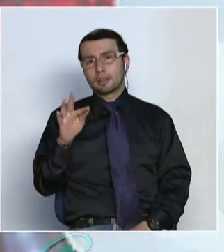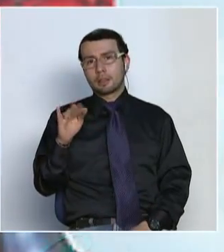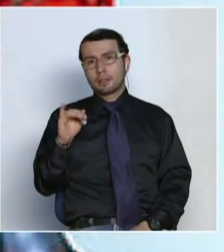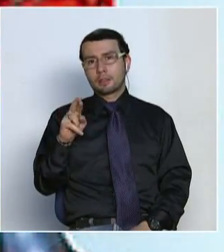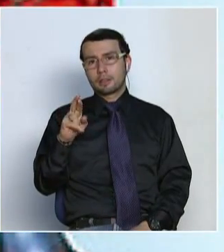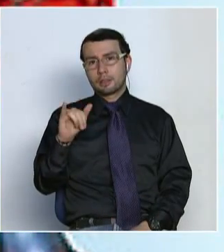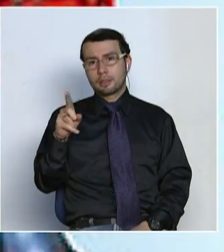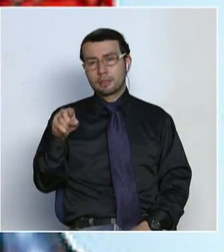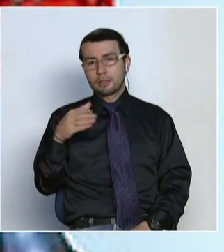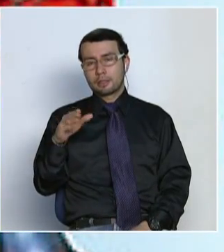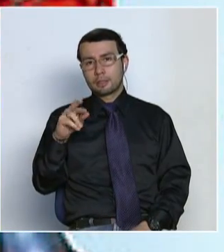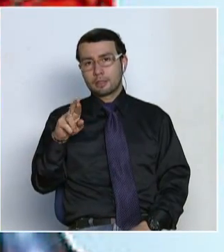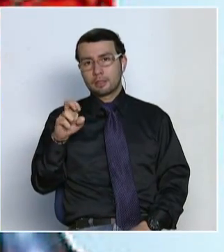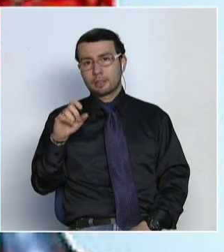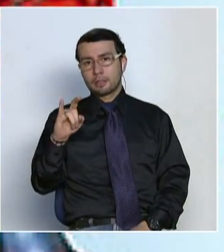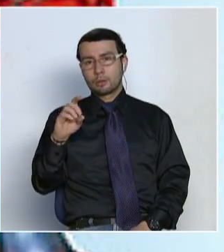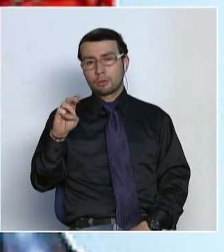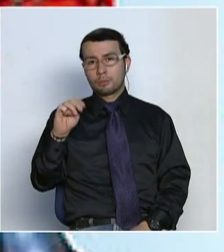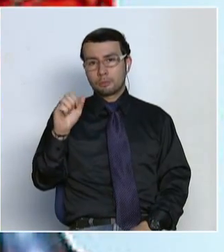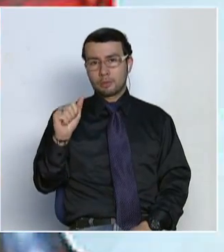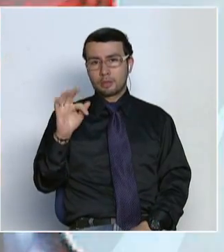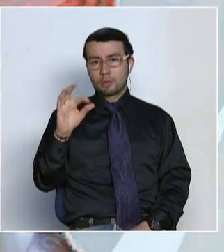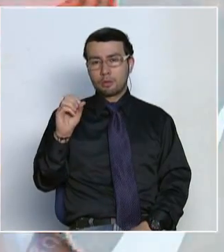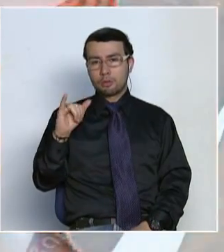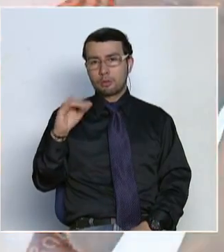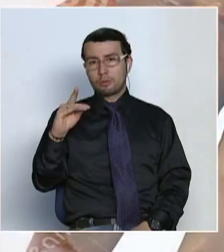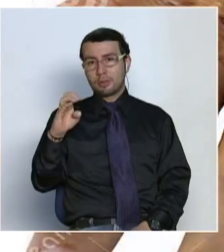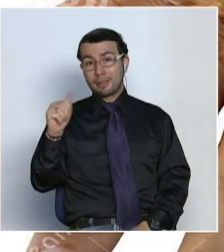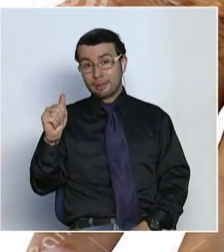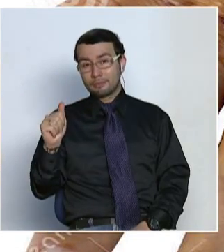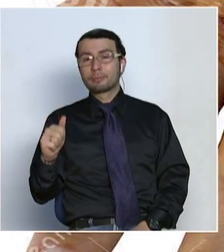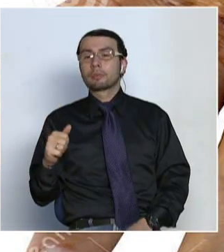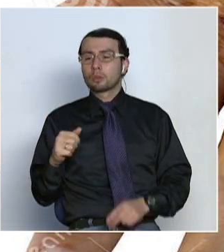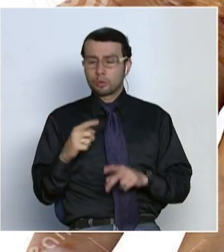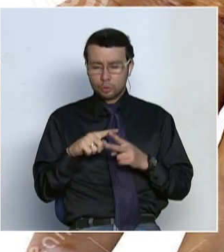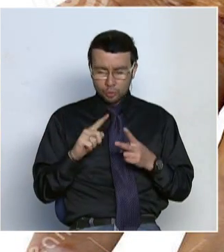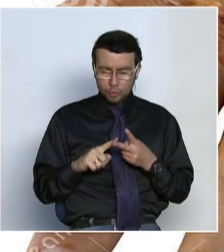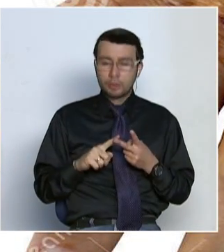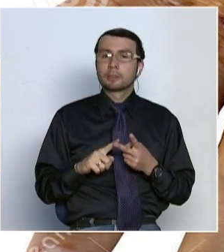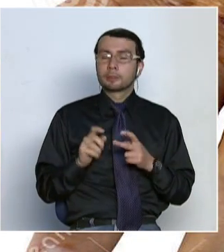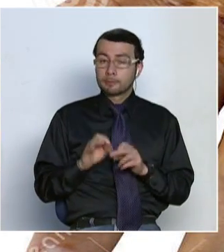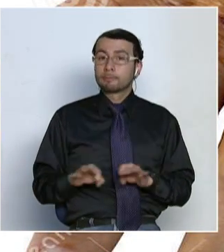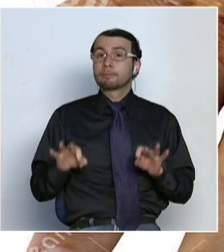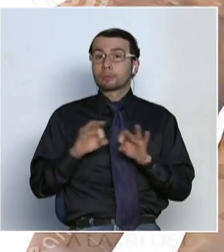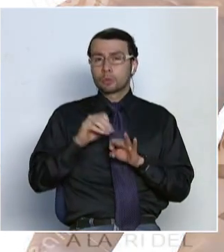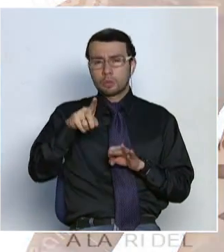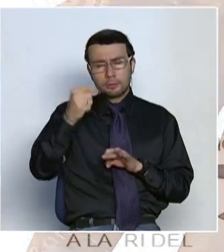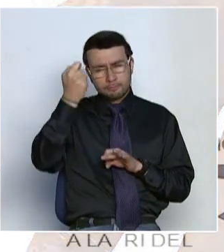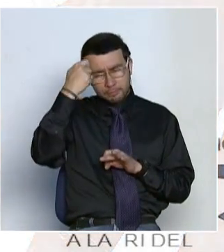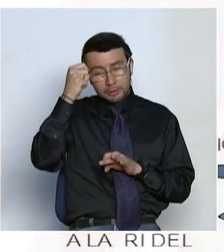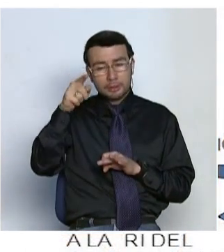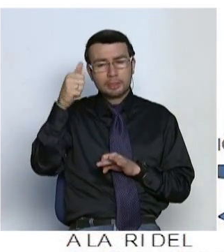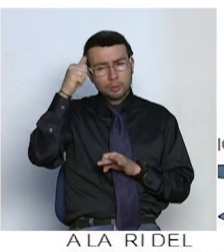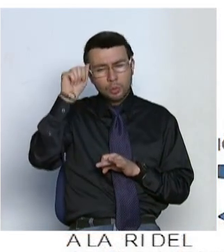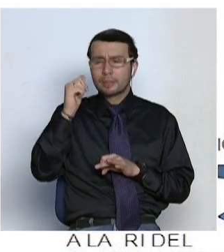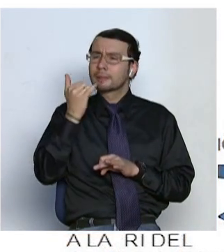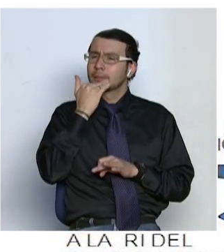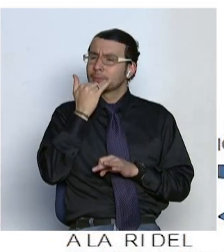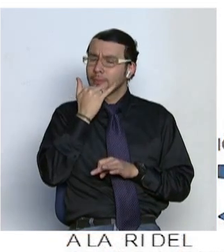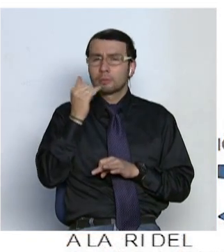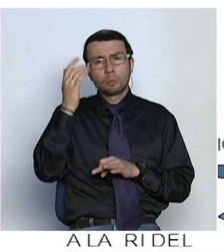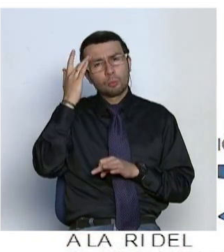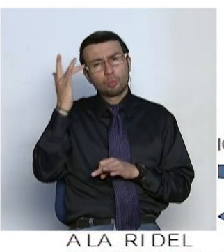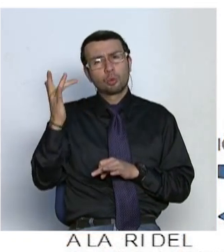por todas las articulaciones. Entonces miren que son 2 patologías que es muy importante que ustedes las tengan presentes